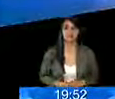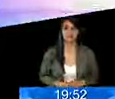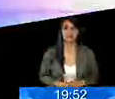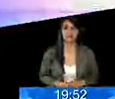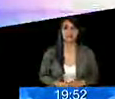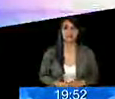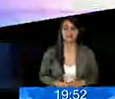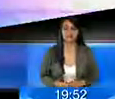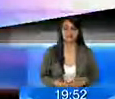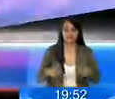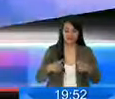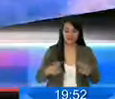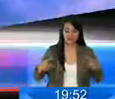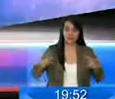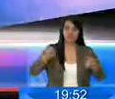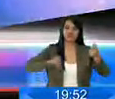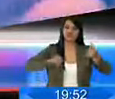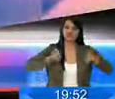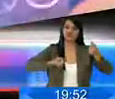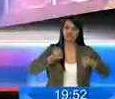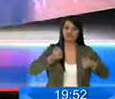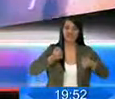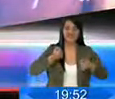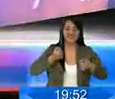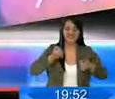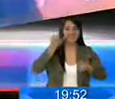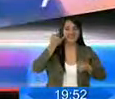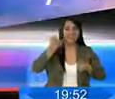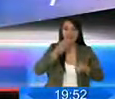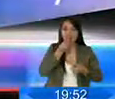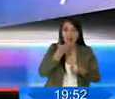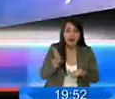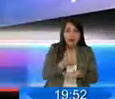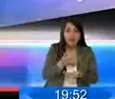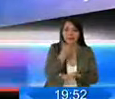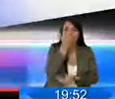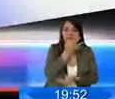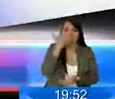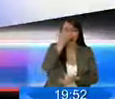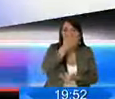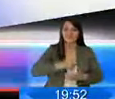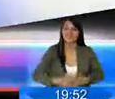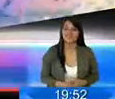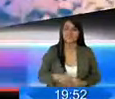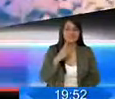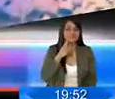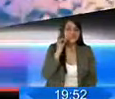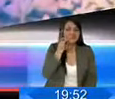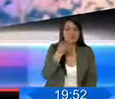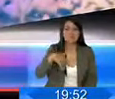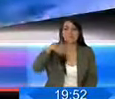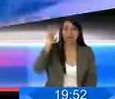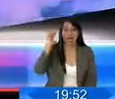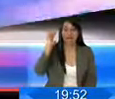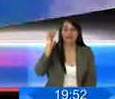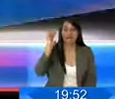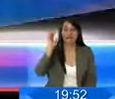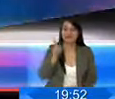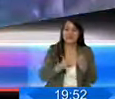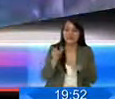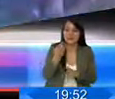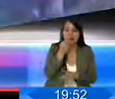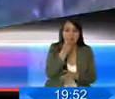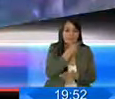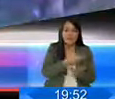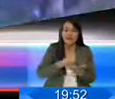El food truck La Tierrita es un emprendimiento que prepara platos típicos de la provincia de Esmeraldas. Una de las delicias de mayor demanda entre los comensales que